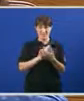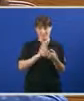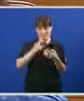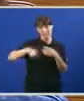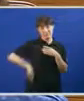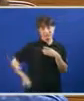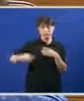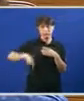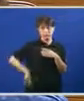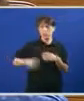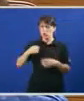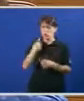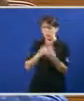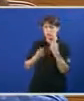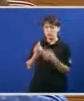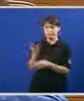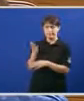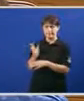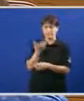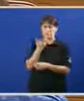dato e voulle poñer en números.